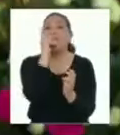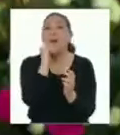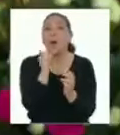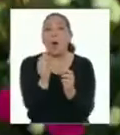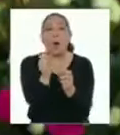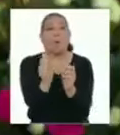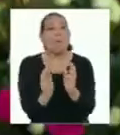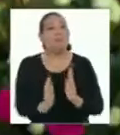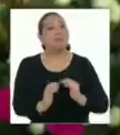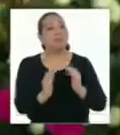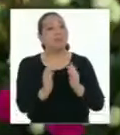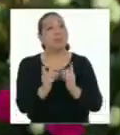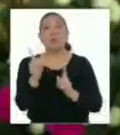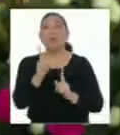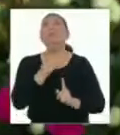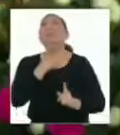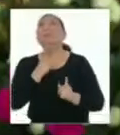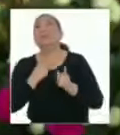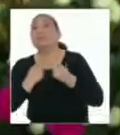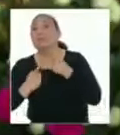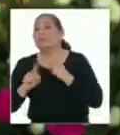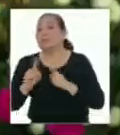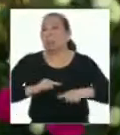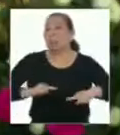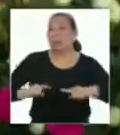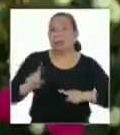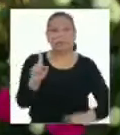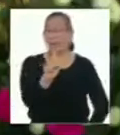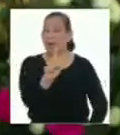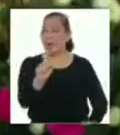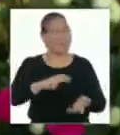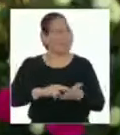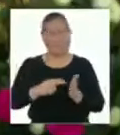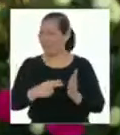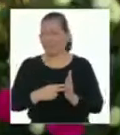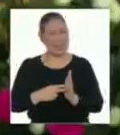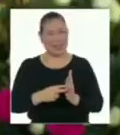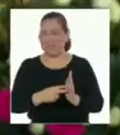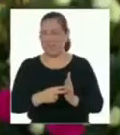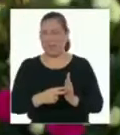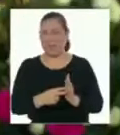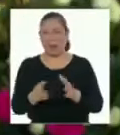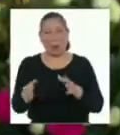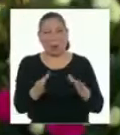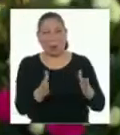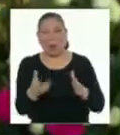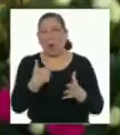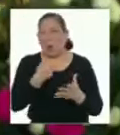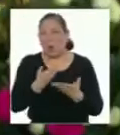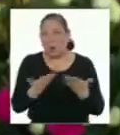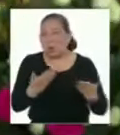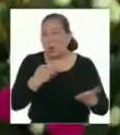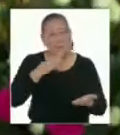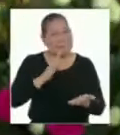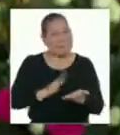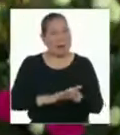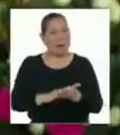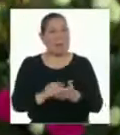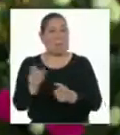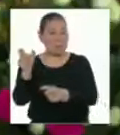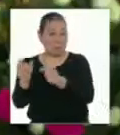No los ambiciosos dirigentes, organizadores del mal, agentes de